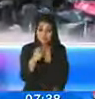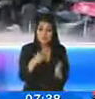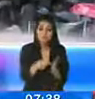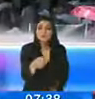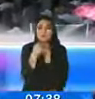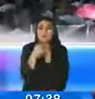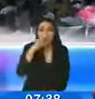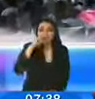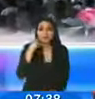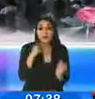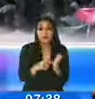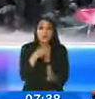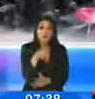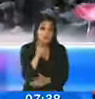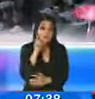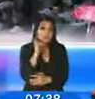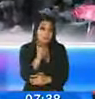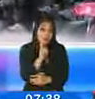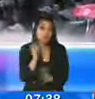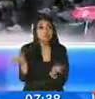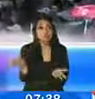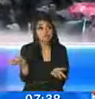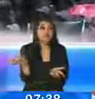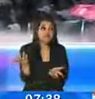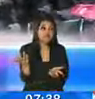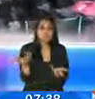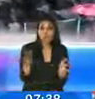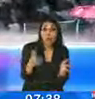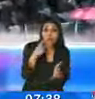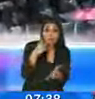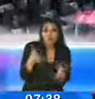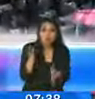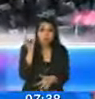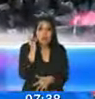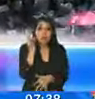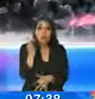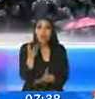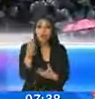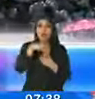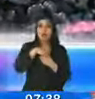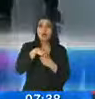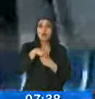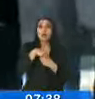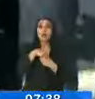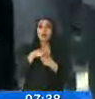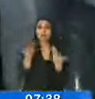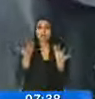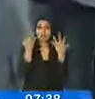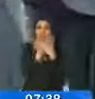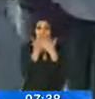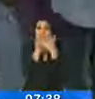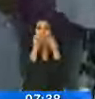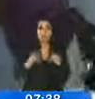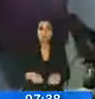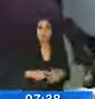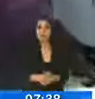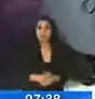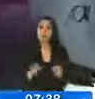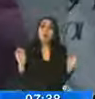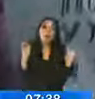niño que tiene un sexo neutro, entonces el niño comienza a tener un espacio de indefinición. Así como también cuestionan